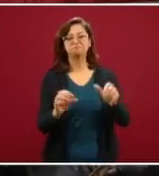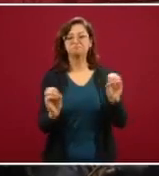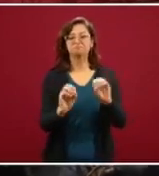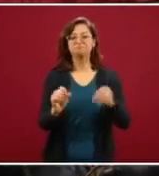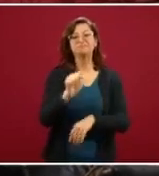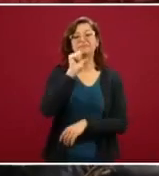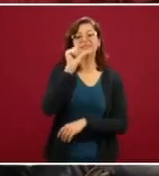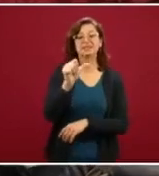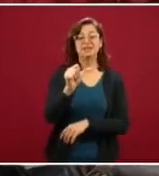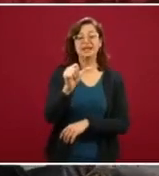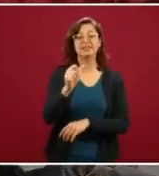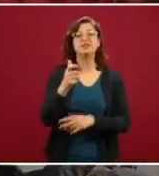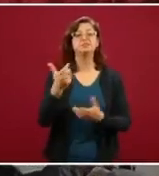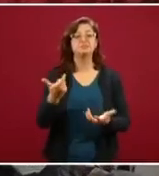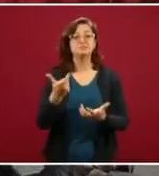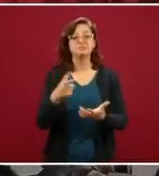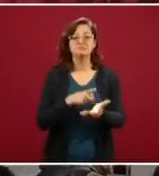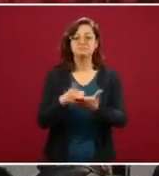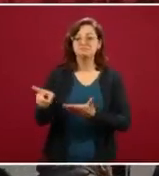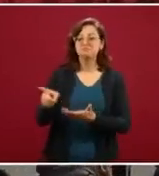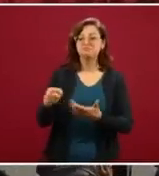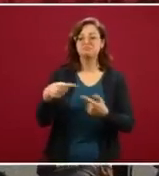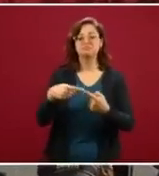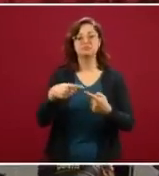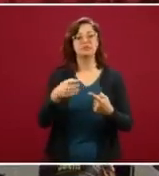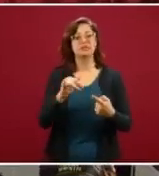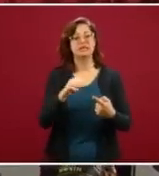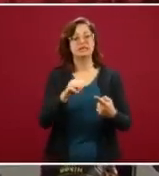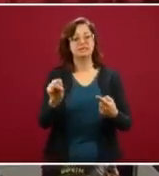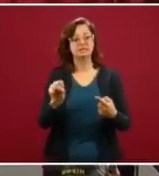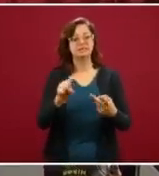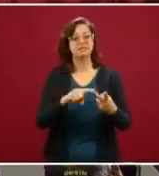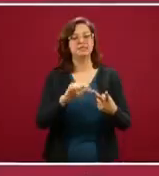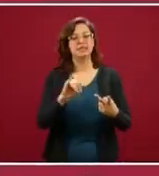derechohabientes del seguro, del ISSSTE,